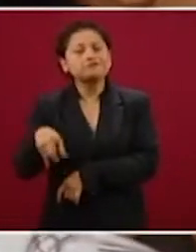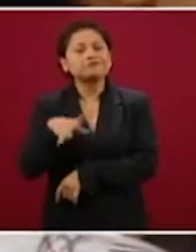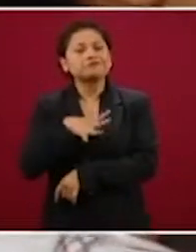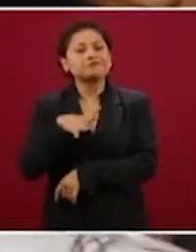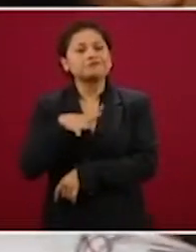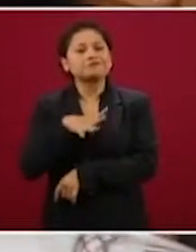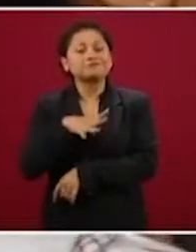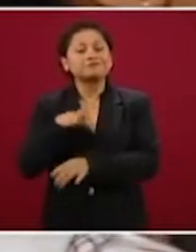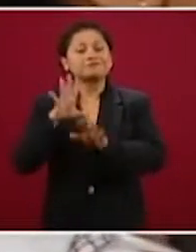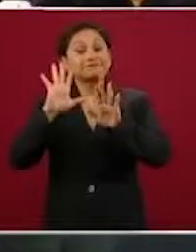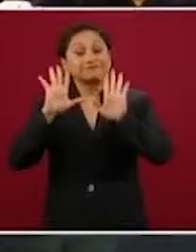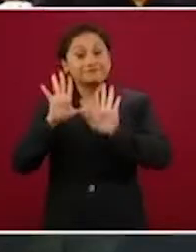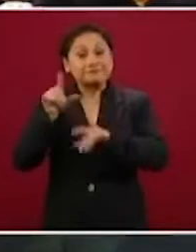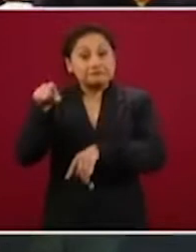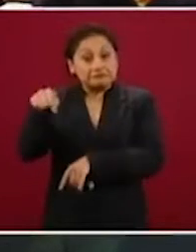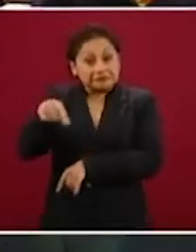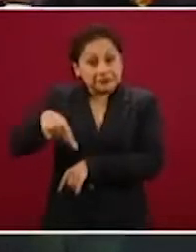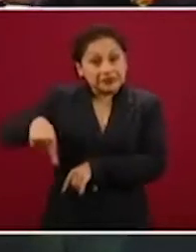ser